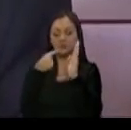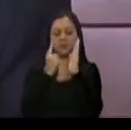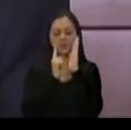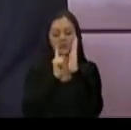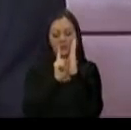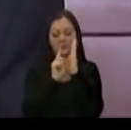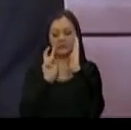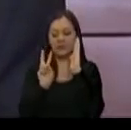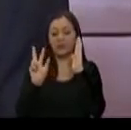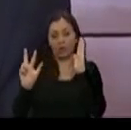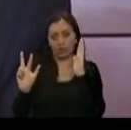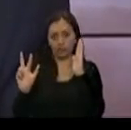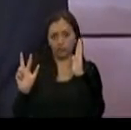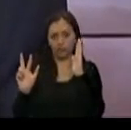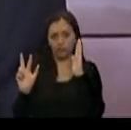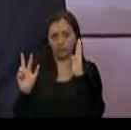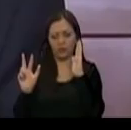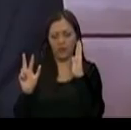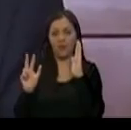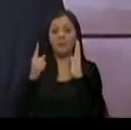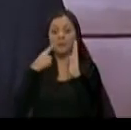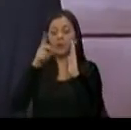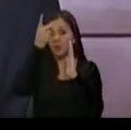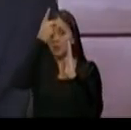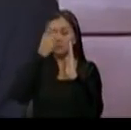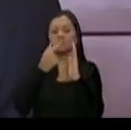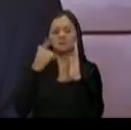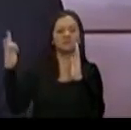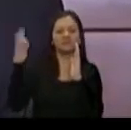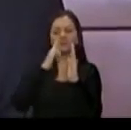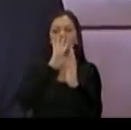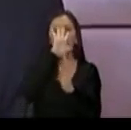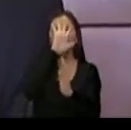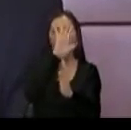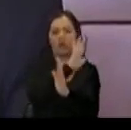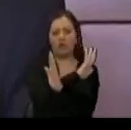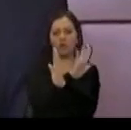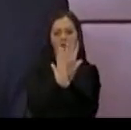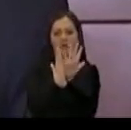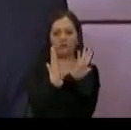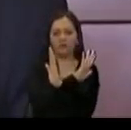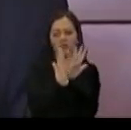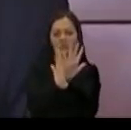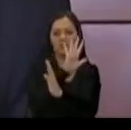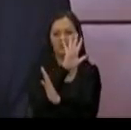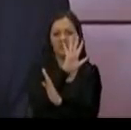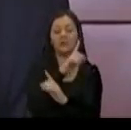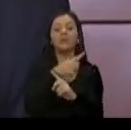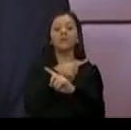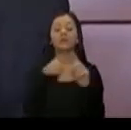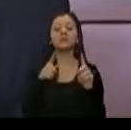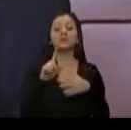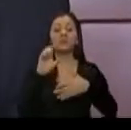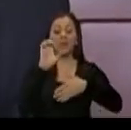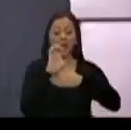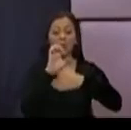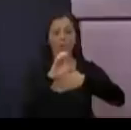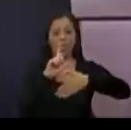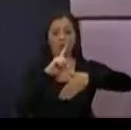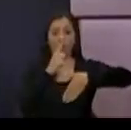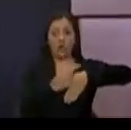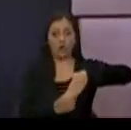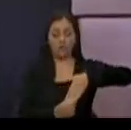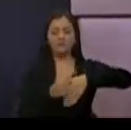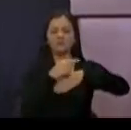que en Guayaquil ni en ninguna otra parte de Ecuador existe el santuario de la Divina Misericordia, es el